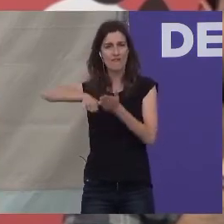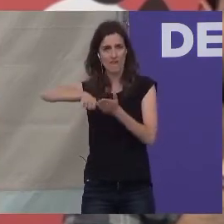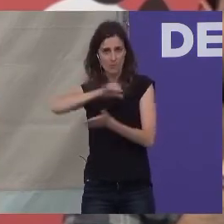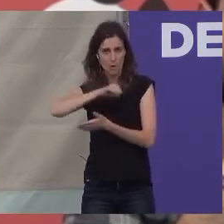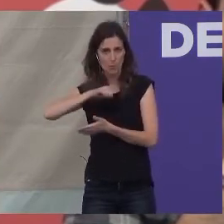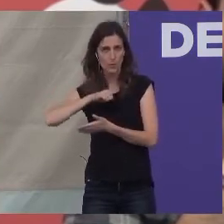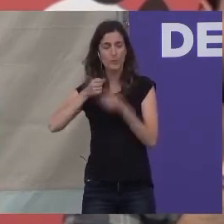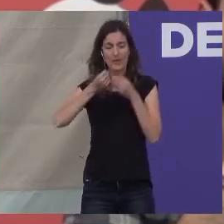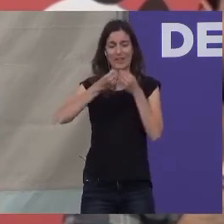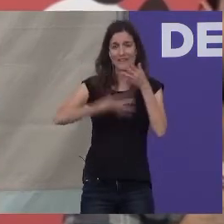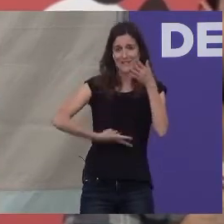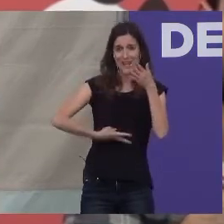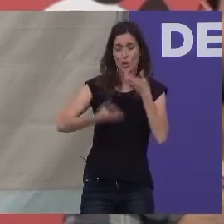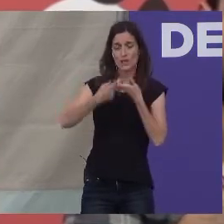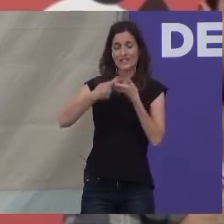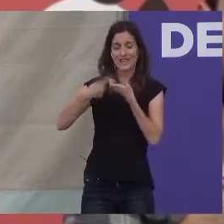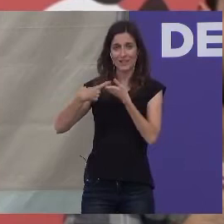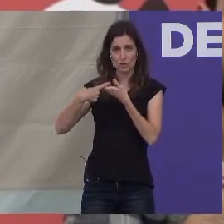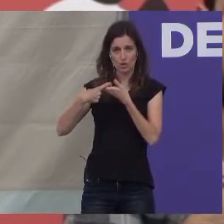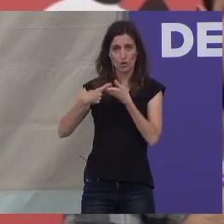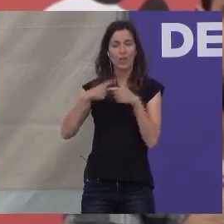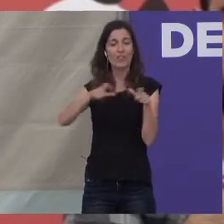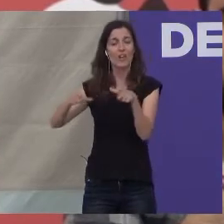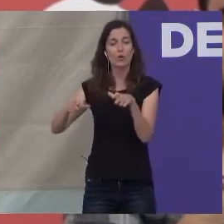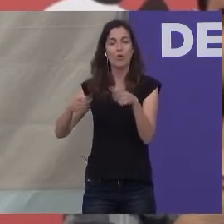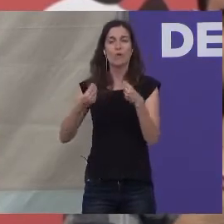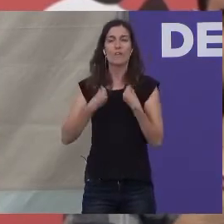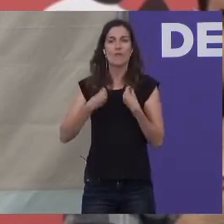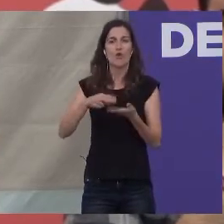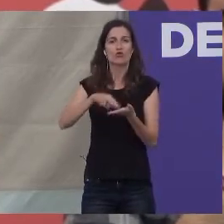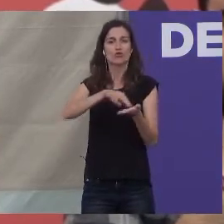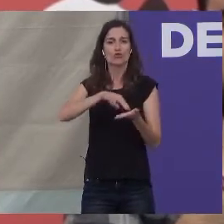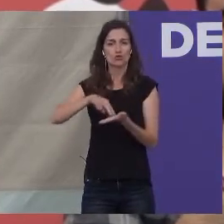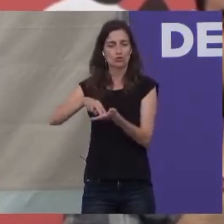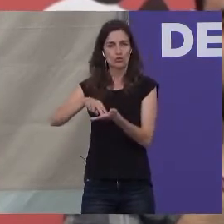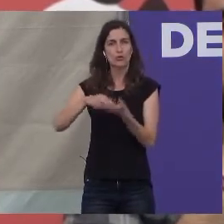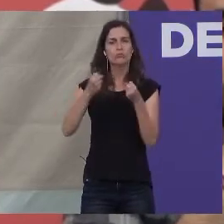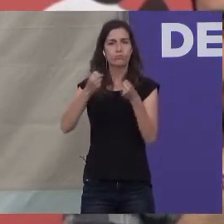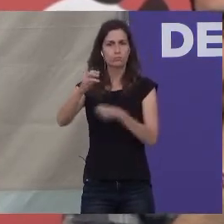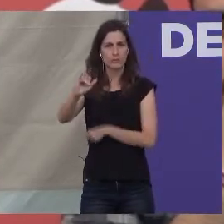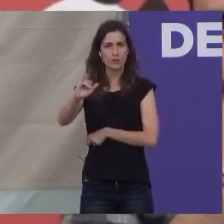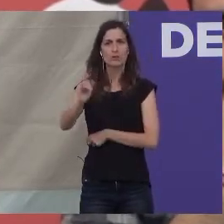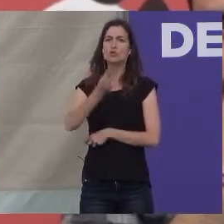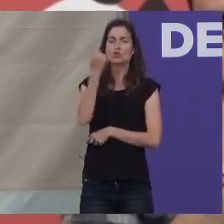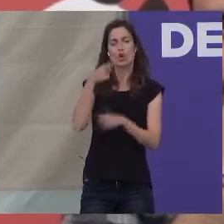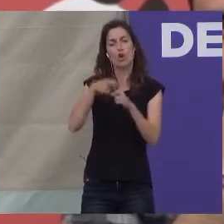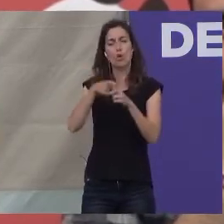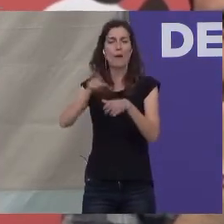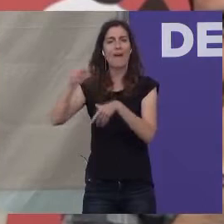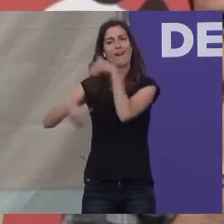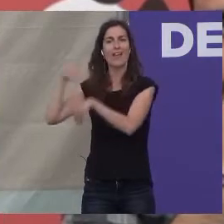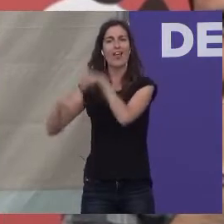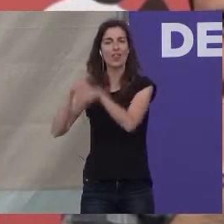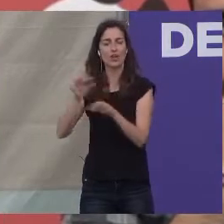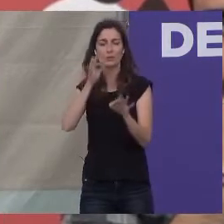de inscritos. Los círculos están vivos, son soberanos y no deben ser usados tan solo como una maquinaria